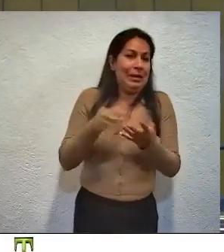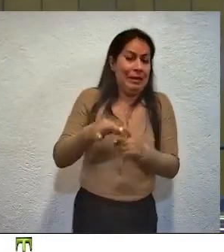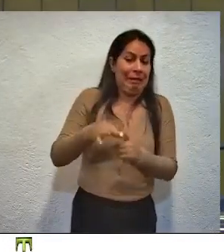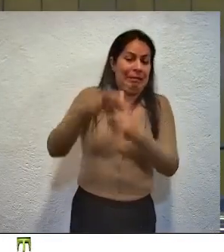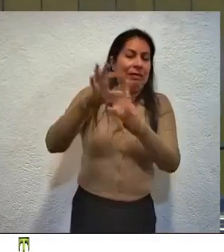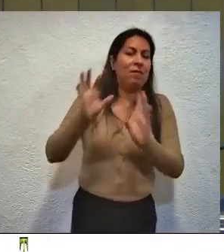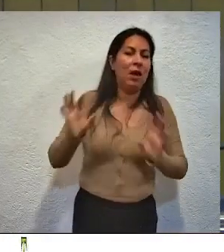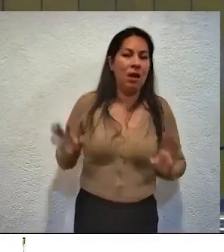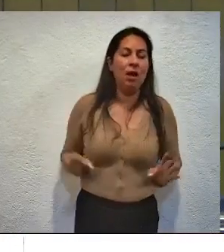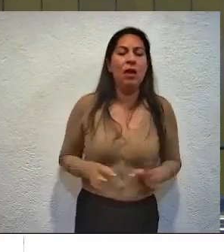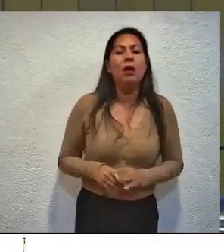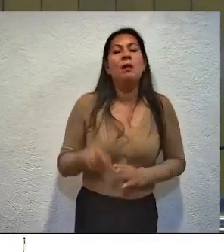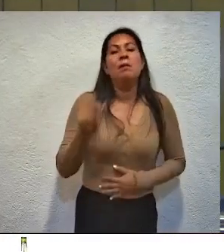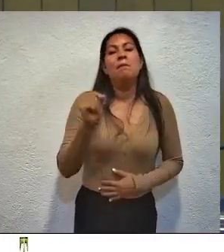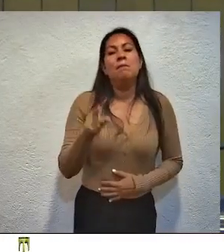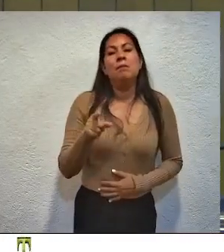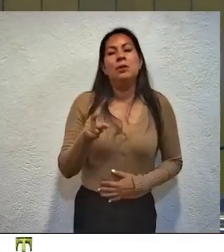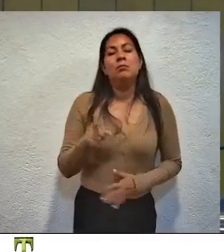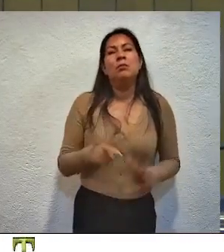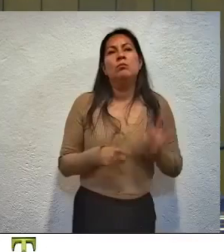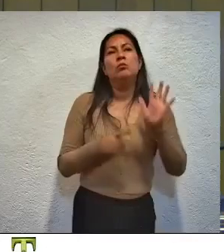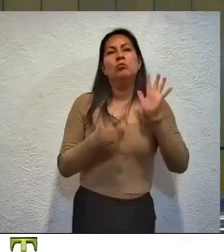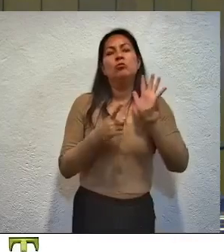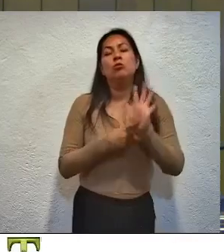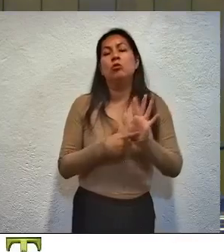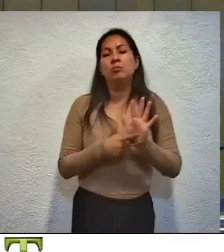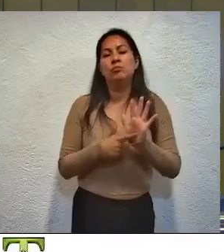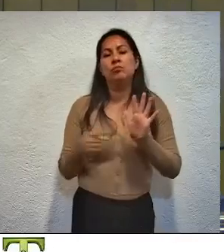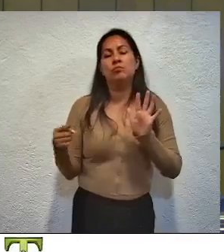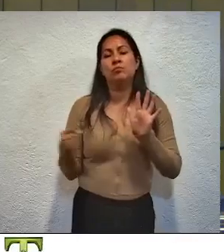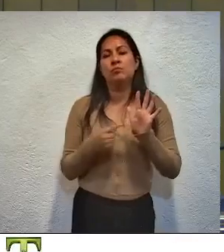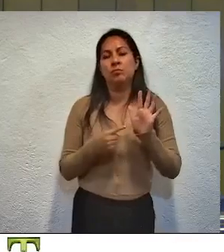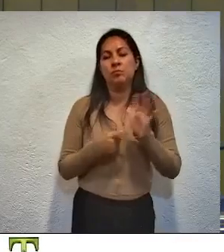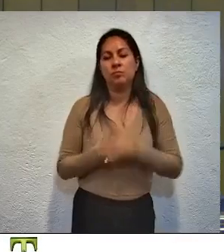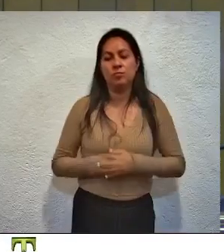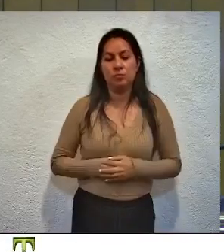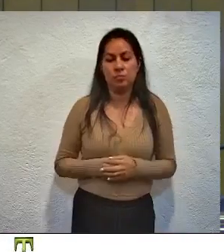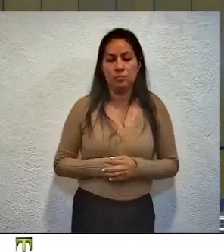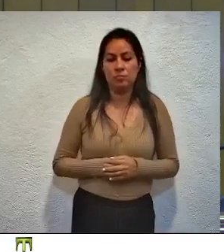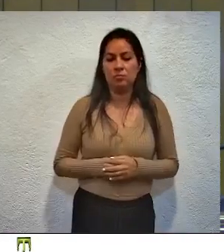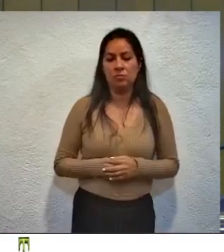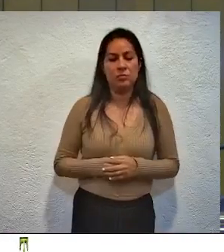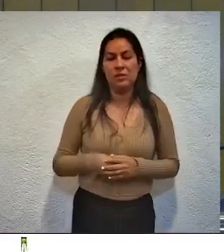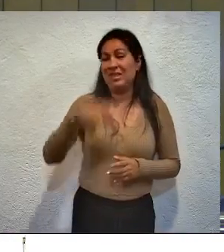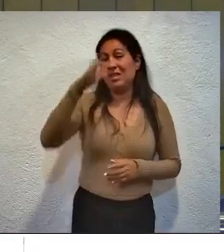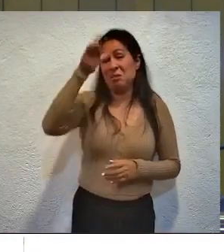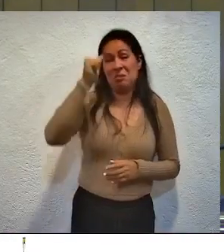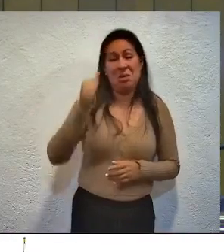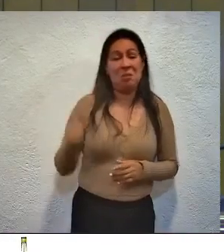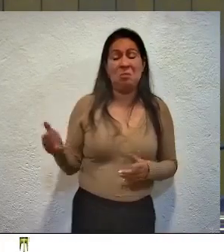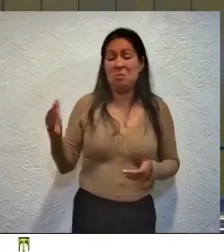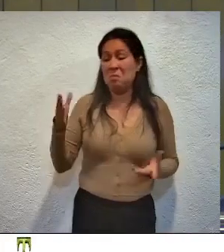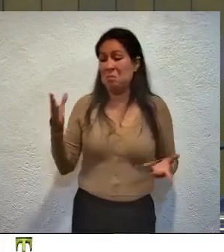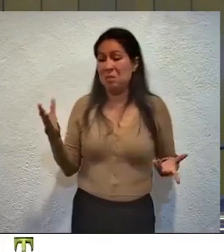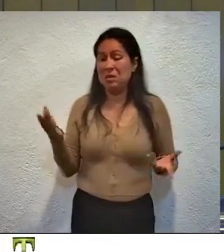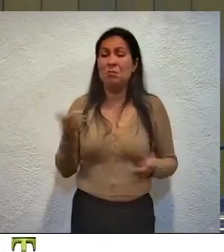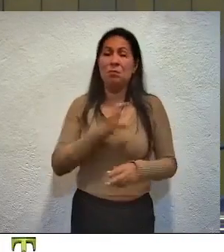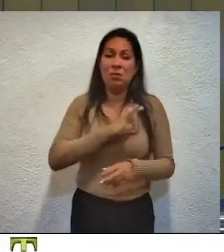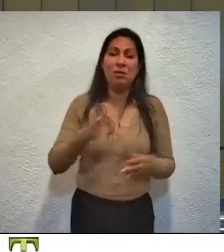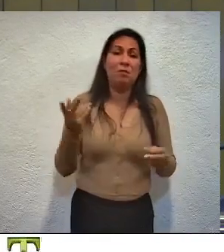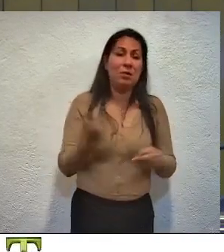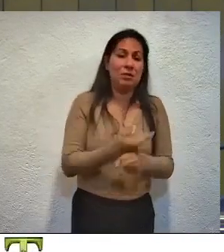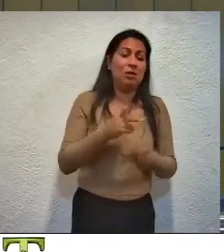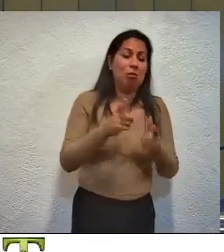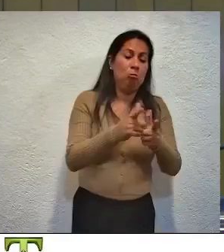y justamente reflejó la inconformidad y el desacuerdo que puede imperar entre los